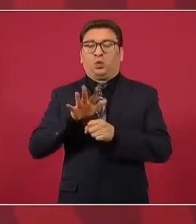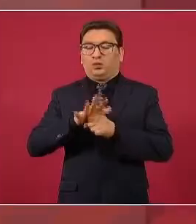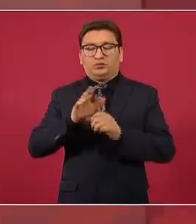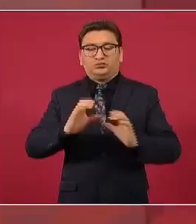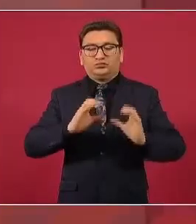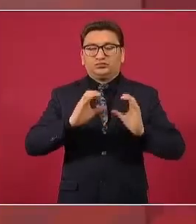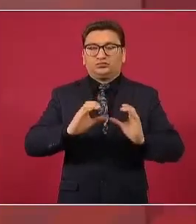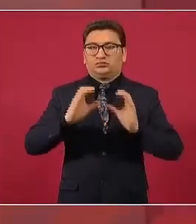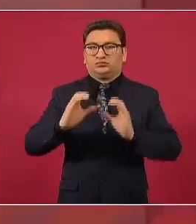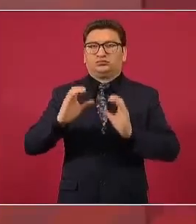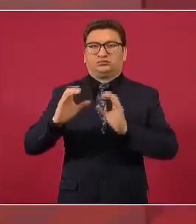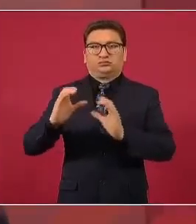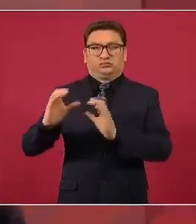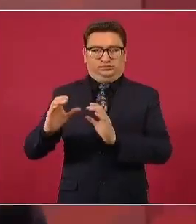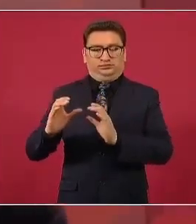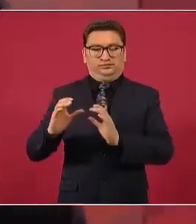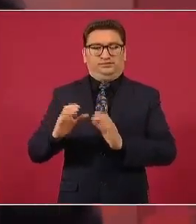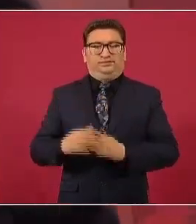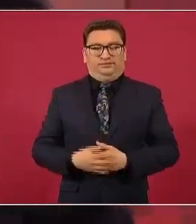cuidando